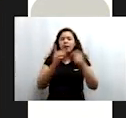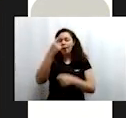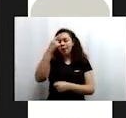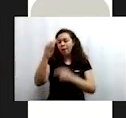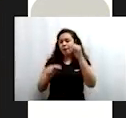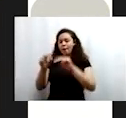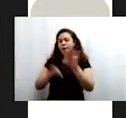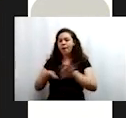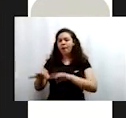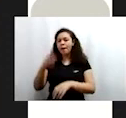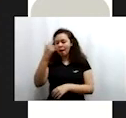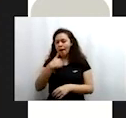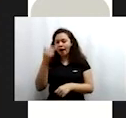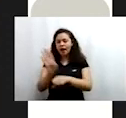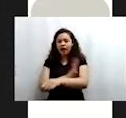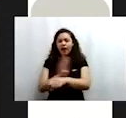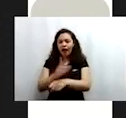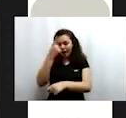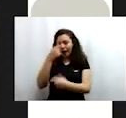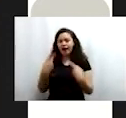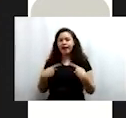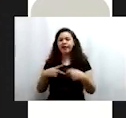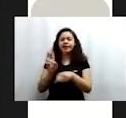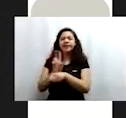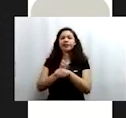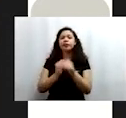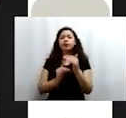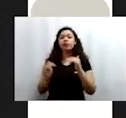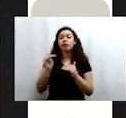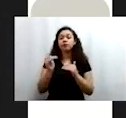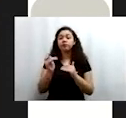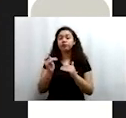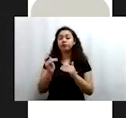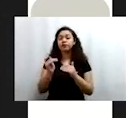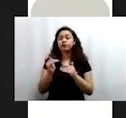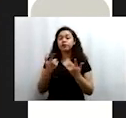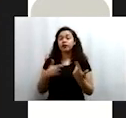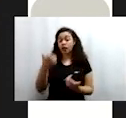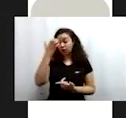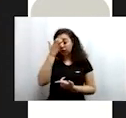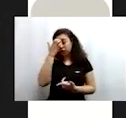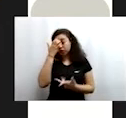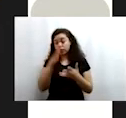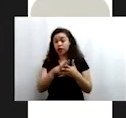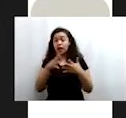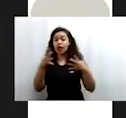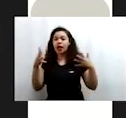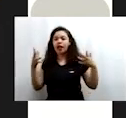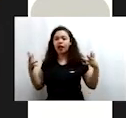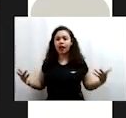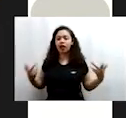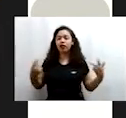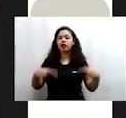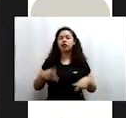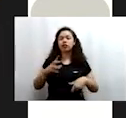también en cuanto a los supervisores es que les va a ayudar a conocer una amplia y objetivamente las